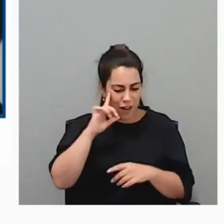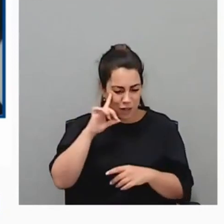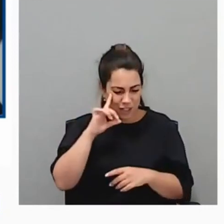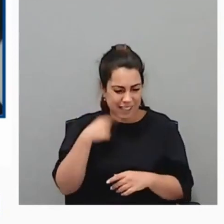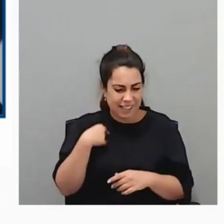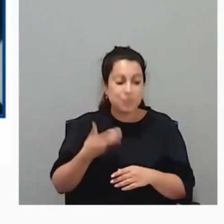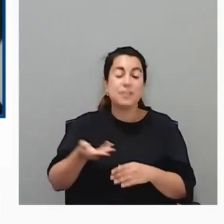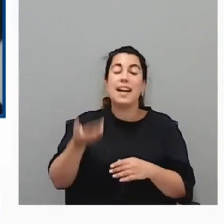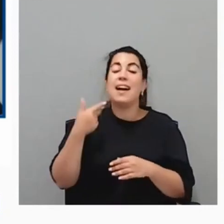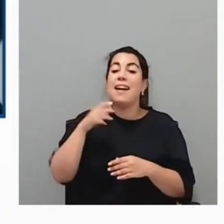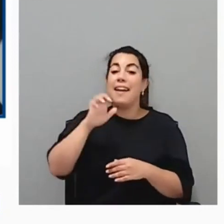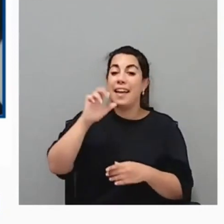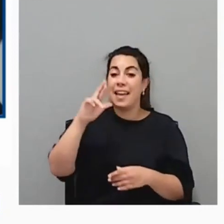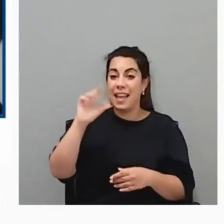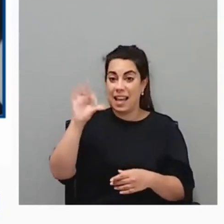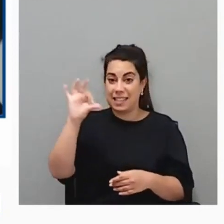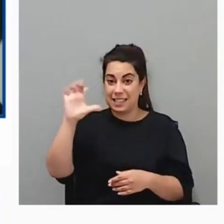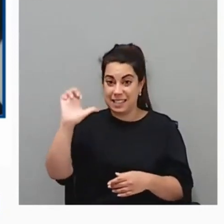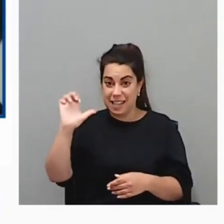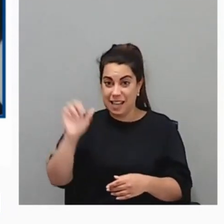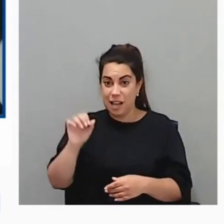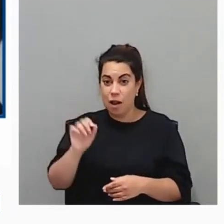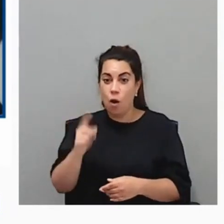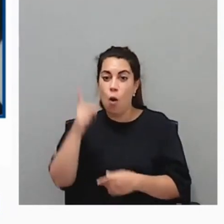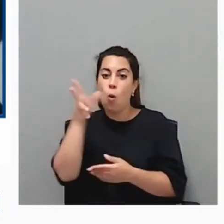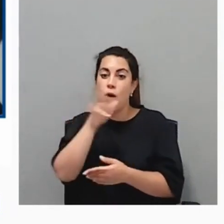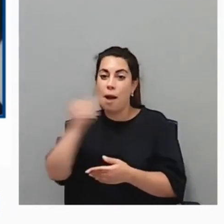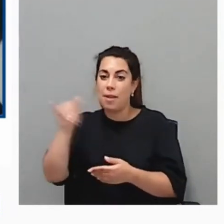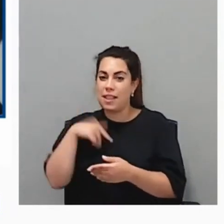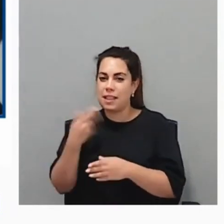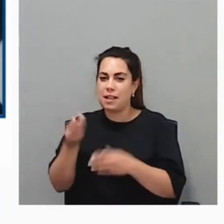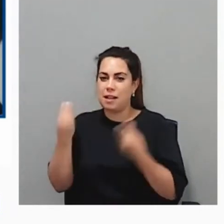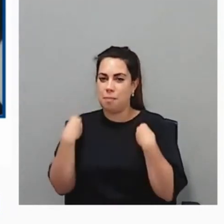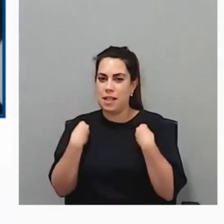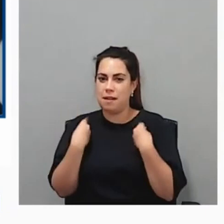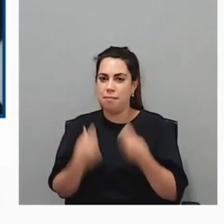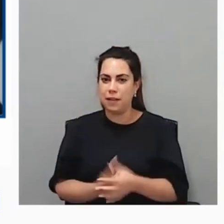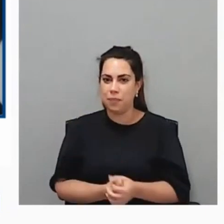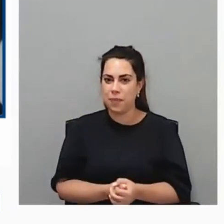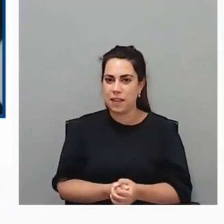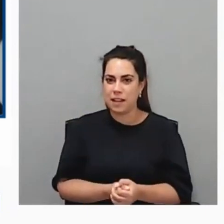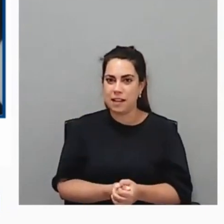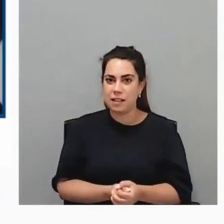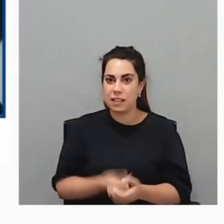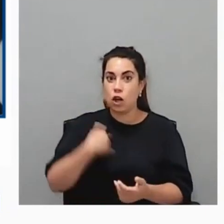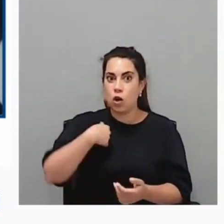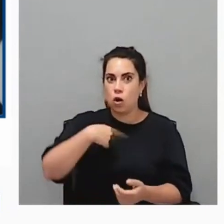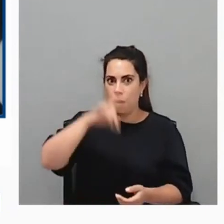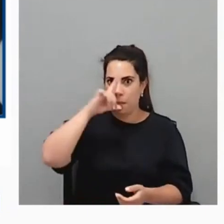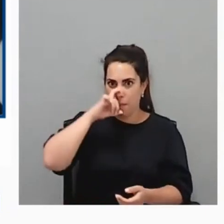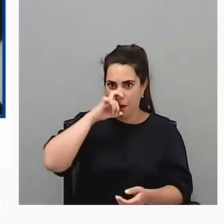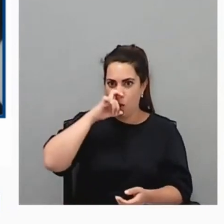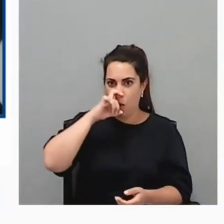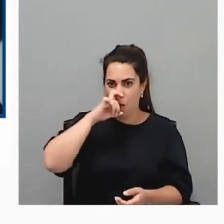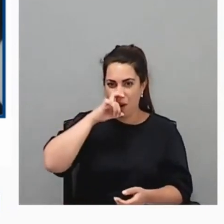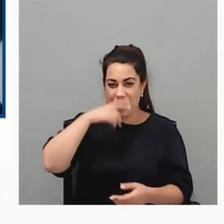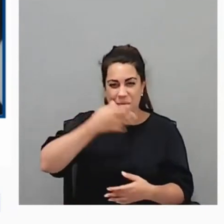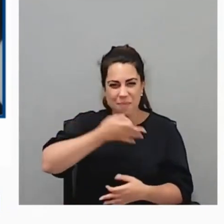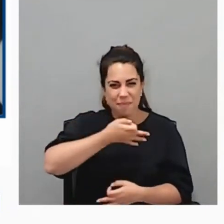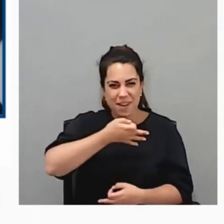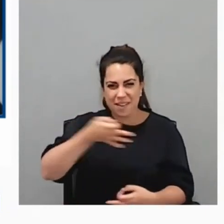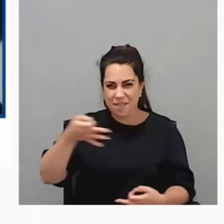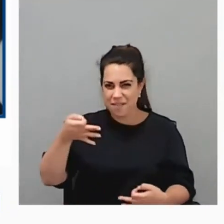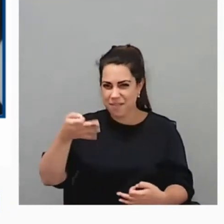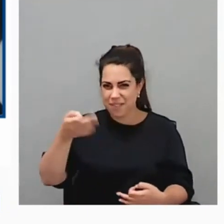vida, donde nos proponían adentrarnos dentro del cuerpo humano, ¿no? Y yo recuerdo perfectamente cómo aprendía con